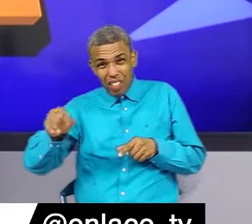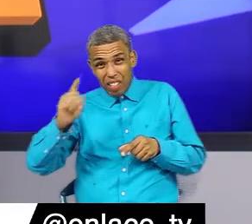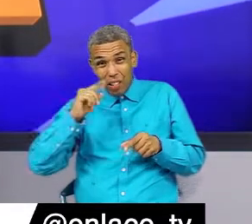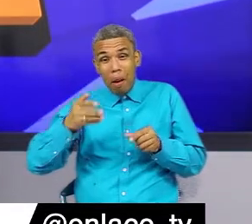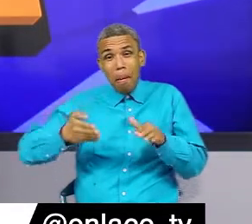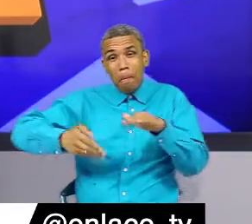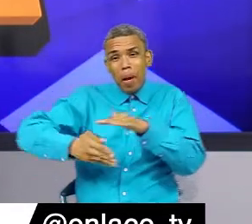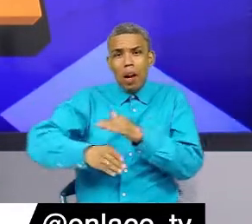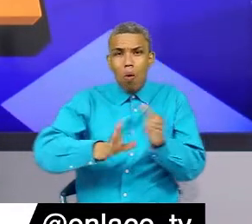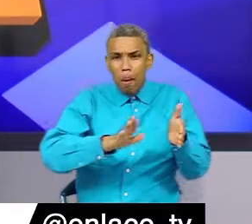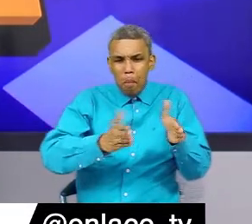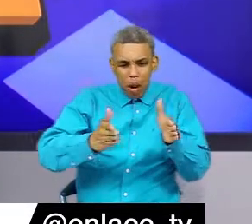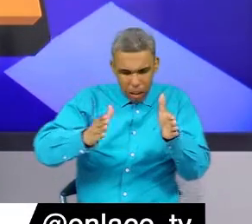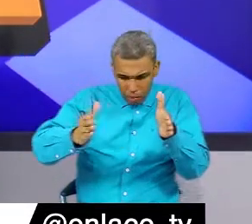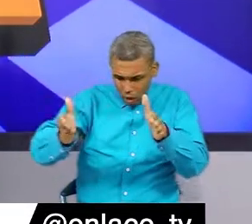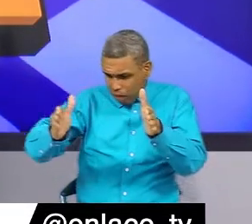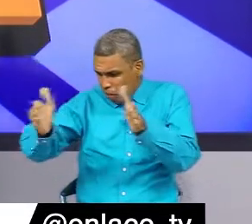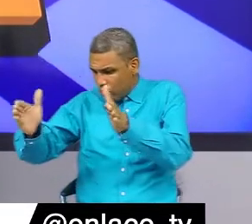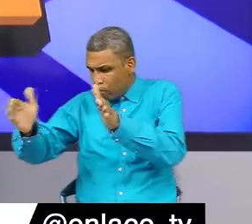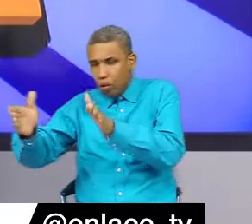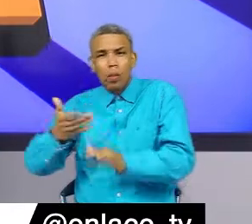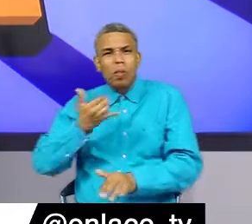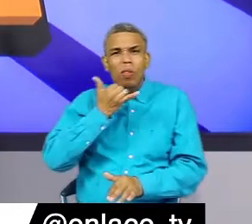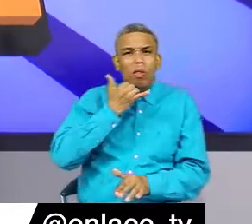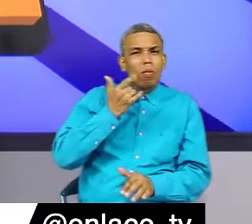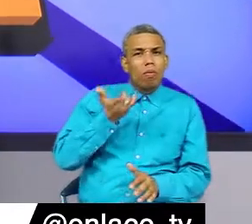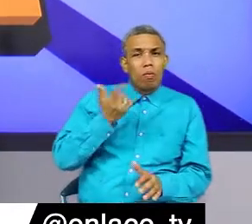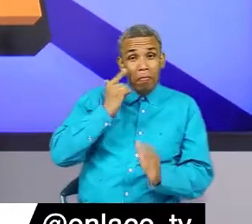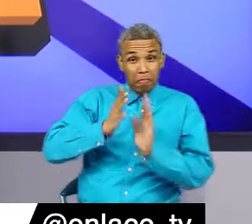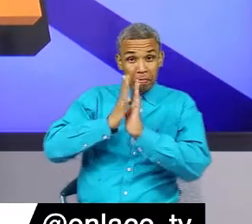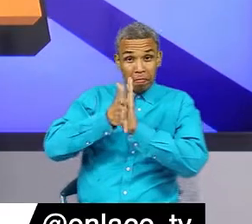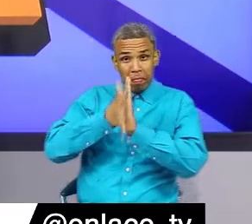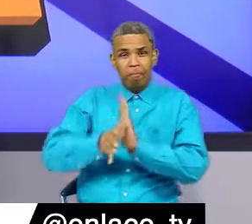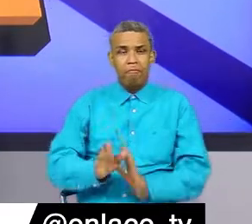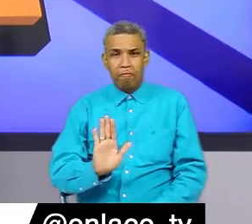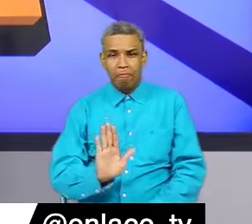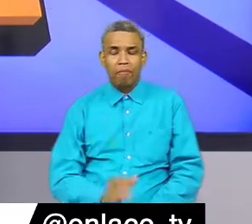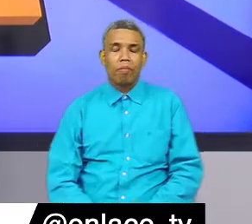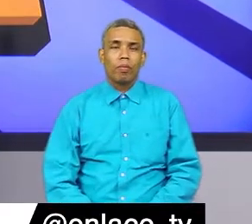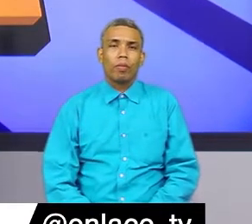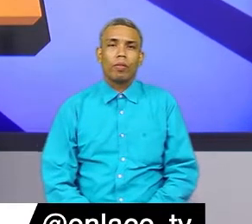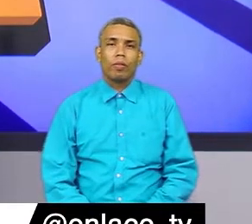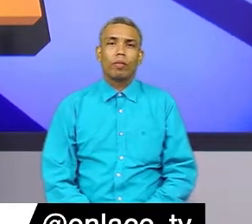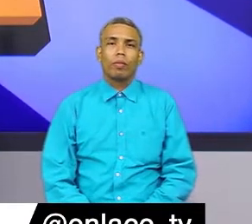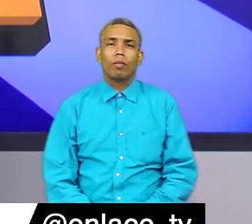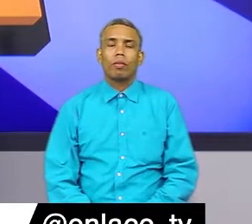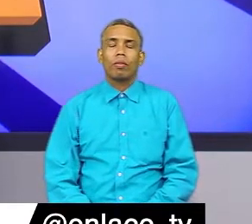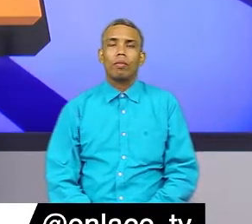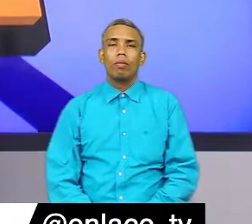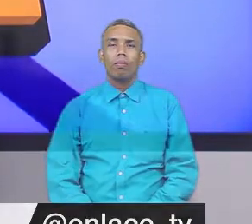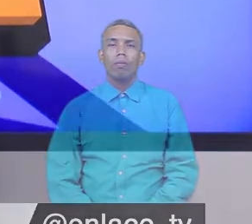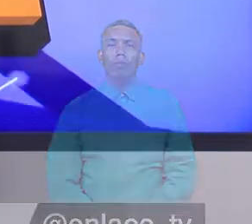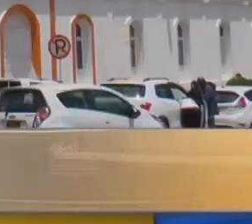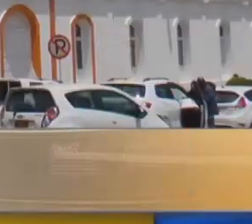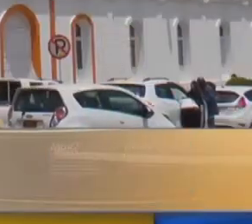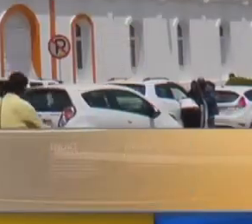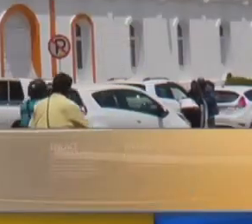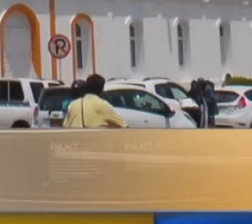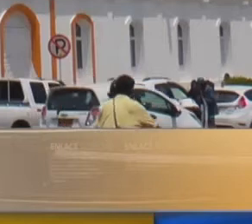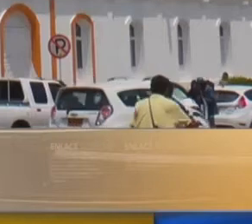monitoreos constantes a la corriente de esta fuente hídrica. Esta y otras informaciones serán desarrolladas en la presente emisión. Bienvenidos.